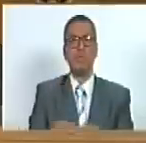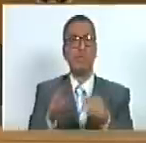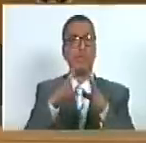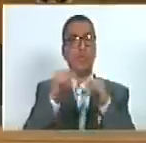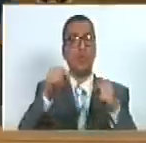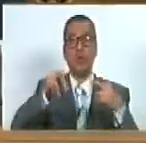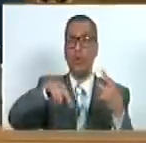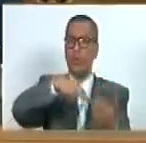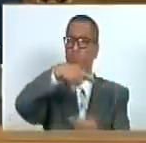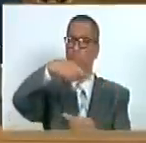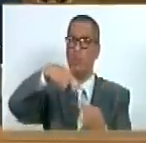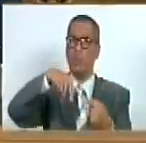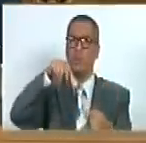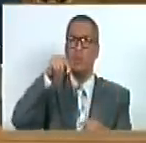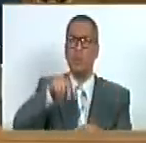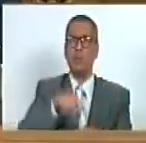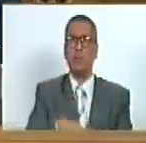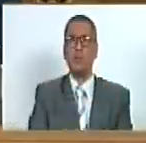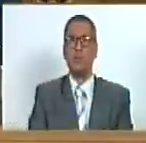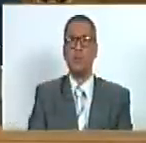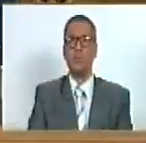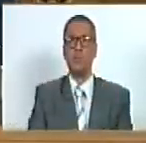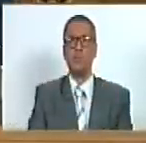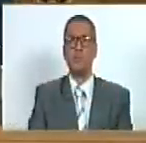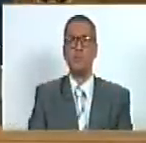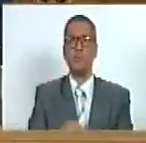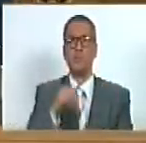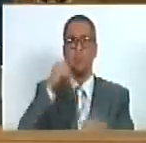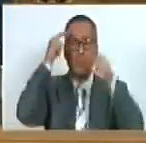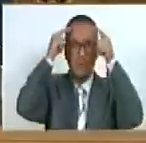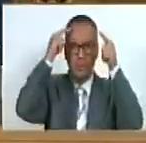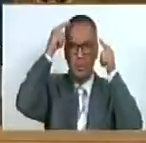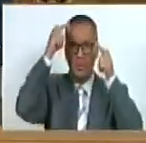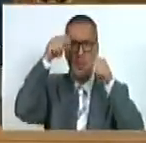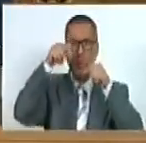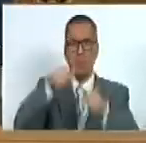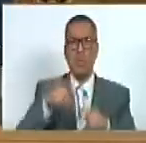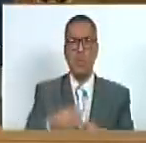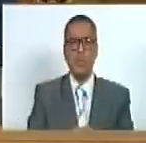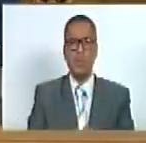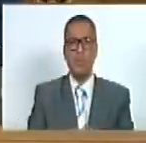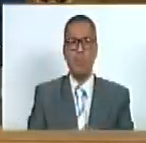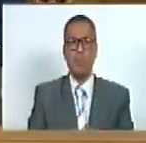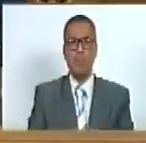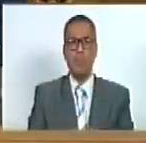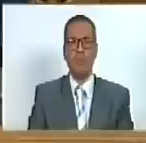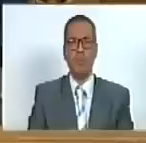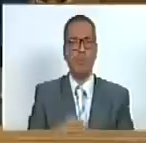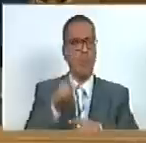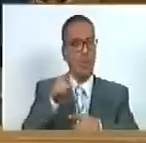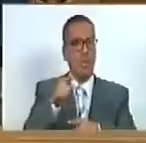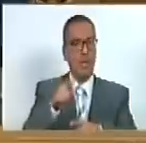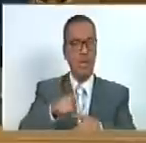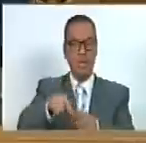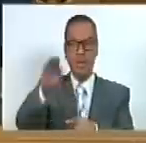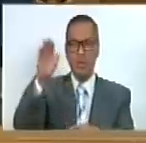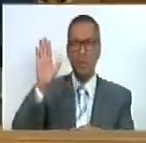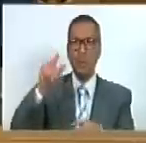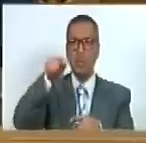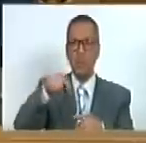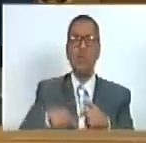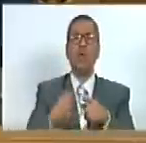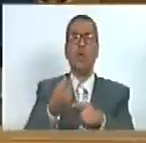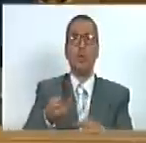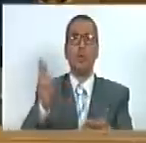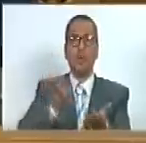esta revolución con Hugo Rafael Chávez Frías, quien cumple su promesa de